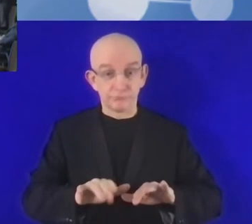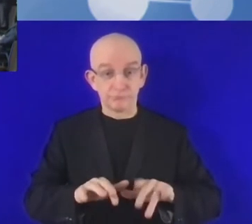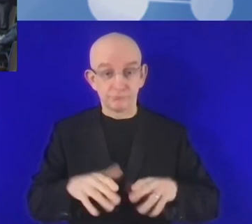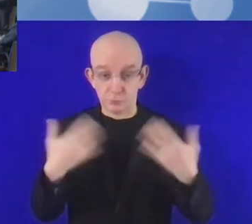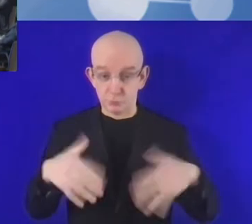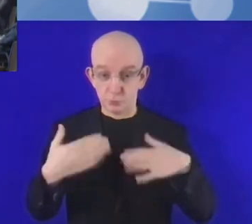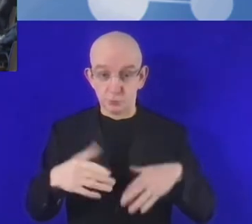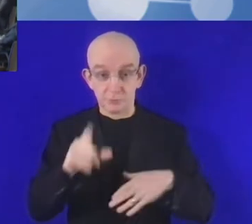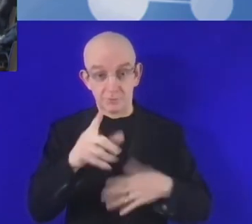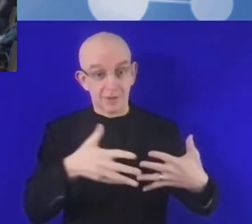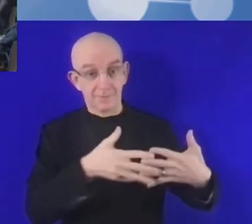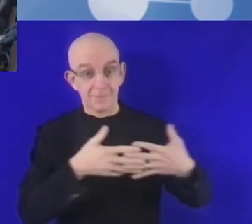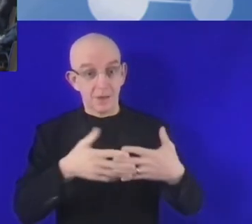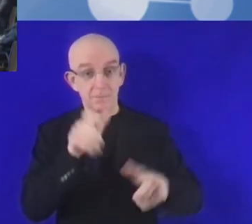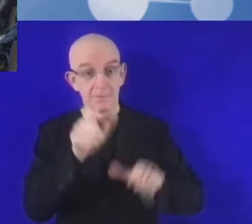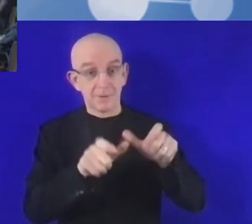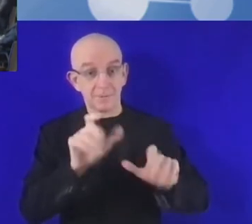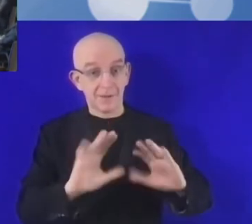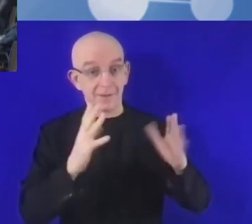Internet. Desde